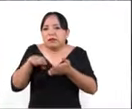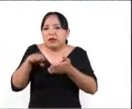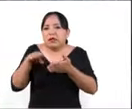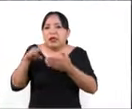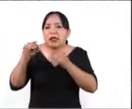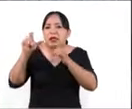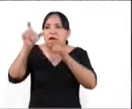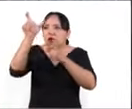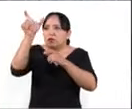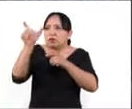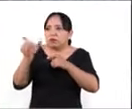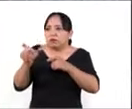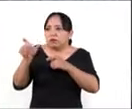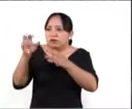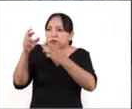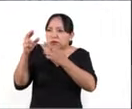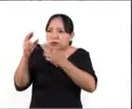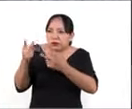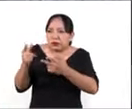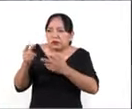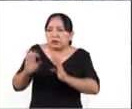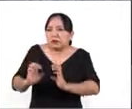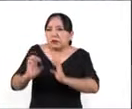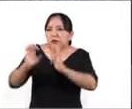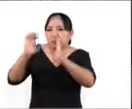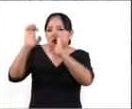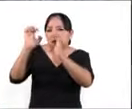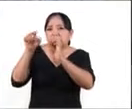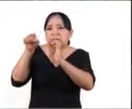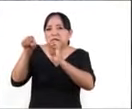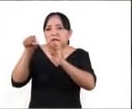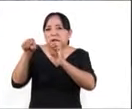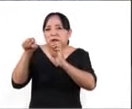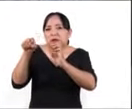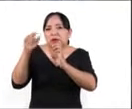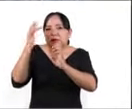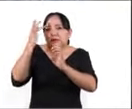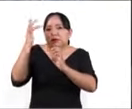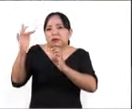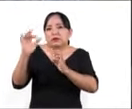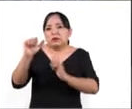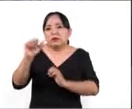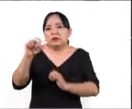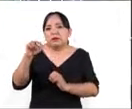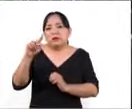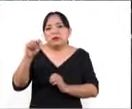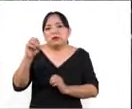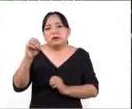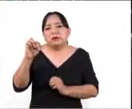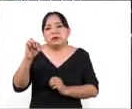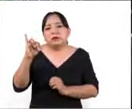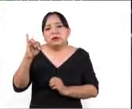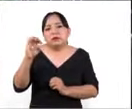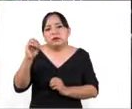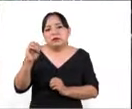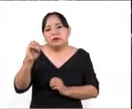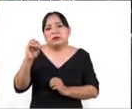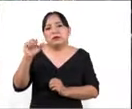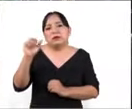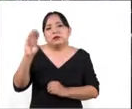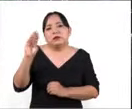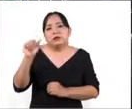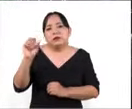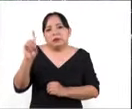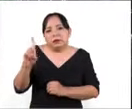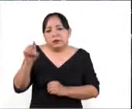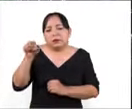y daños a ese edificio, a San Antonio Abad 66. Sí, hasta ahora no hay un reporte en particular de